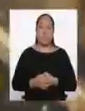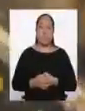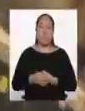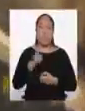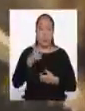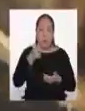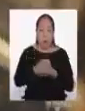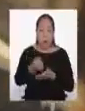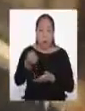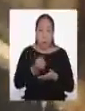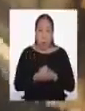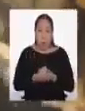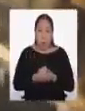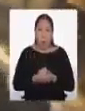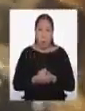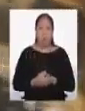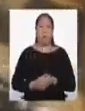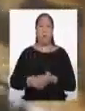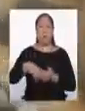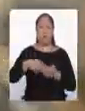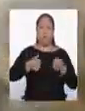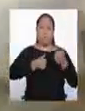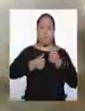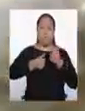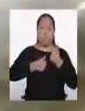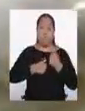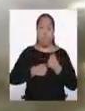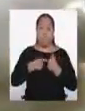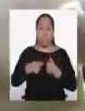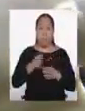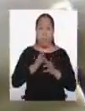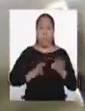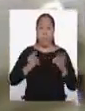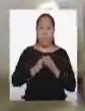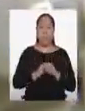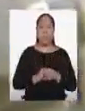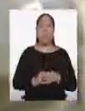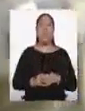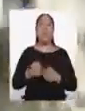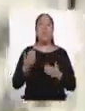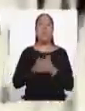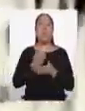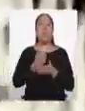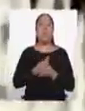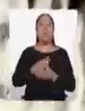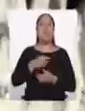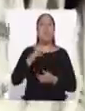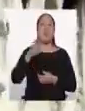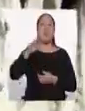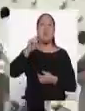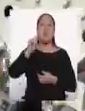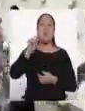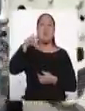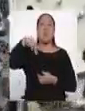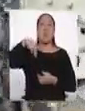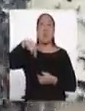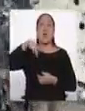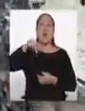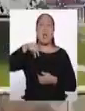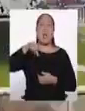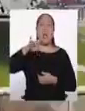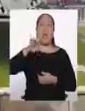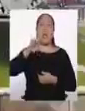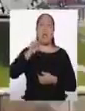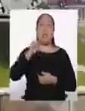de las adquisiciones bélicas del gobierno de Benavides fueron los modernos tanques LTP.